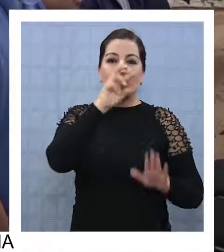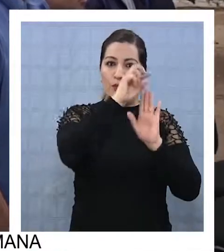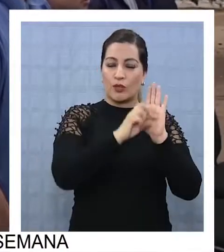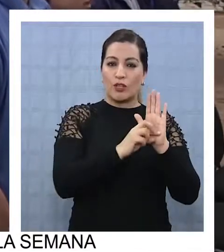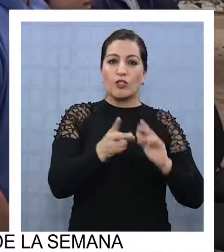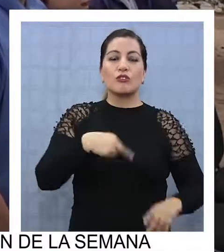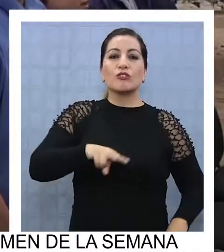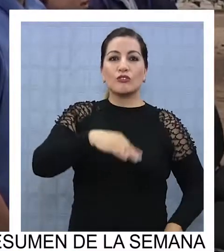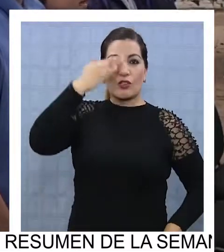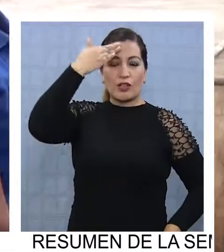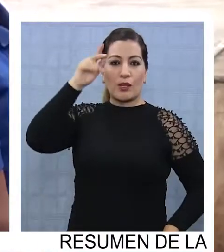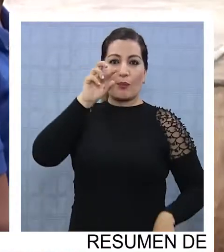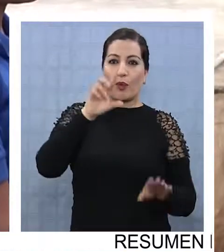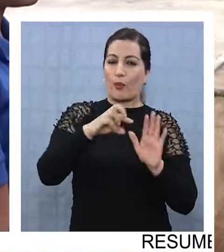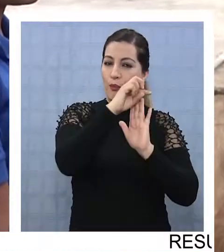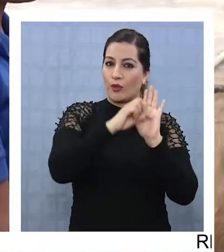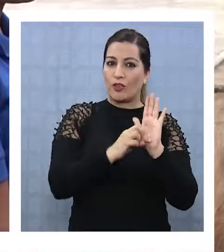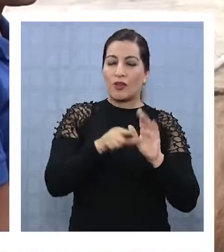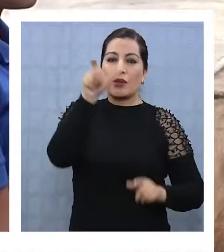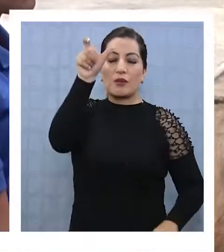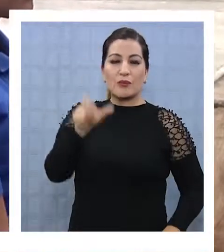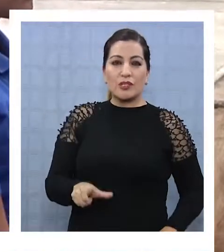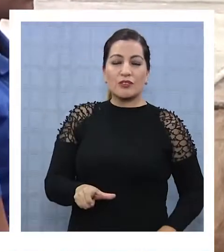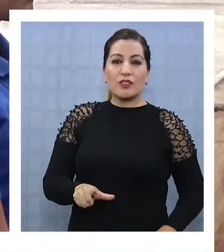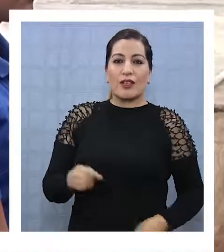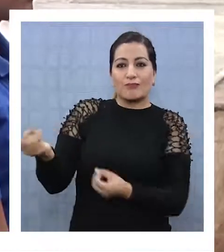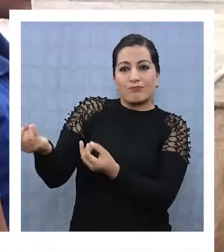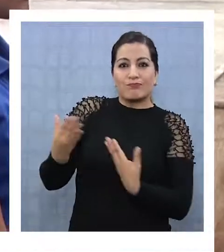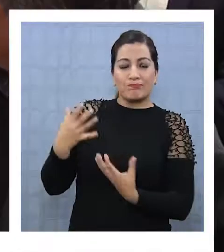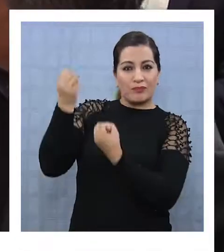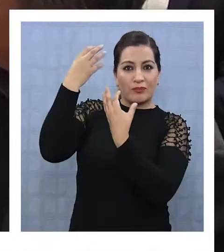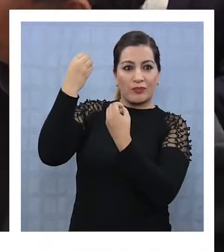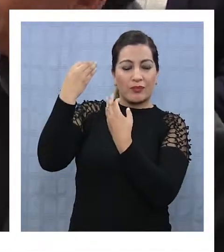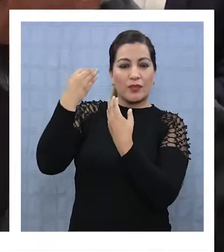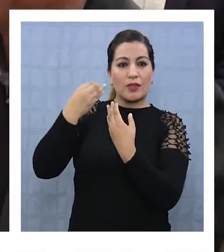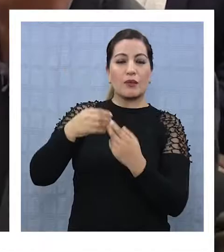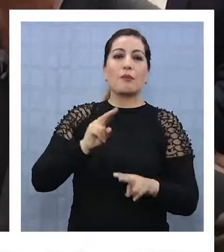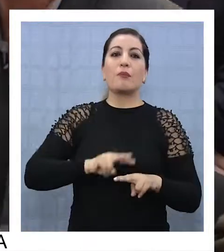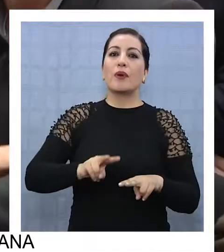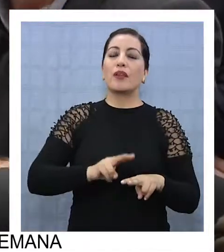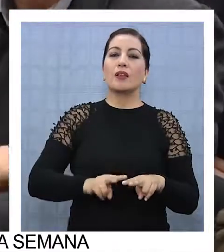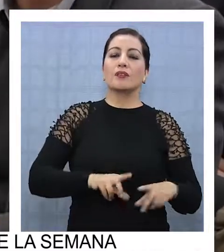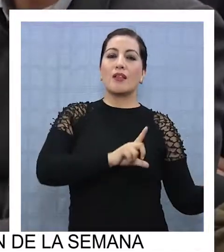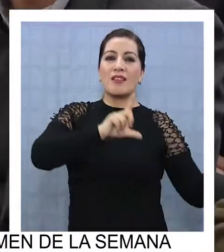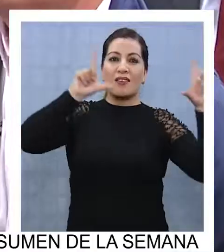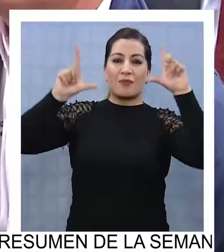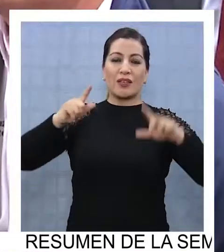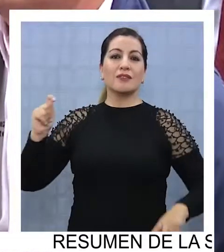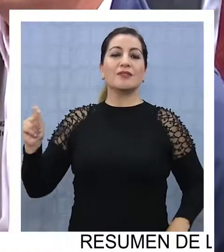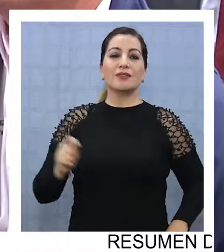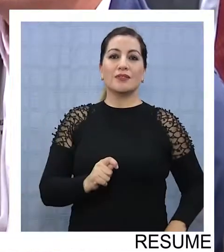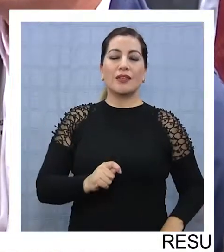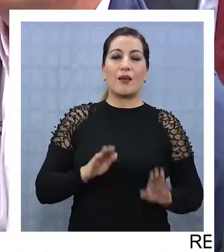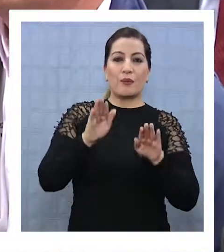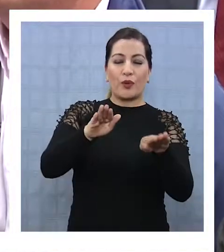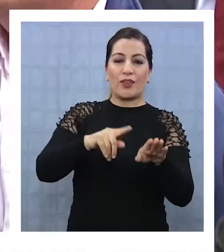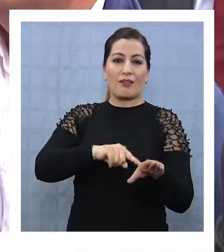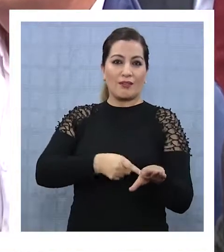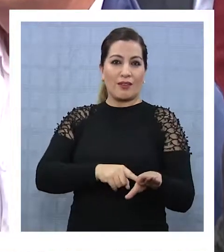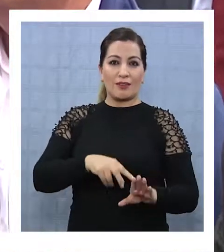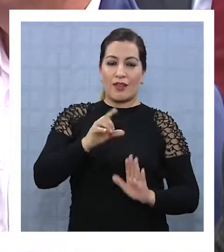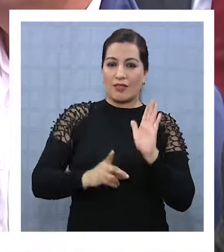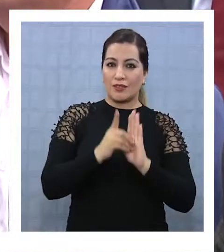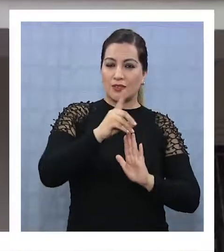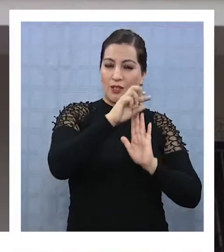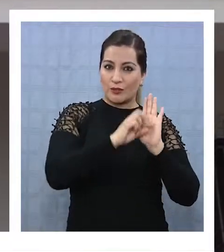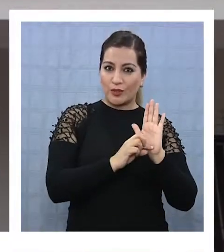que con este tipo de proyecto esas personas van a poder recibir capacitación para que sea la misma gente de Tarapacá la que pueda apoyar técnicamente el desarrollo de estos proyectos